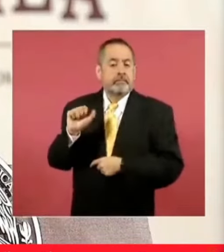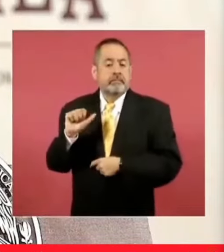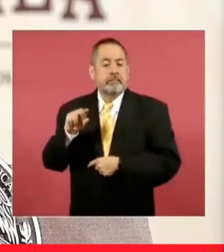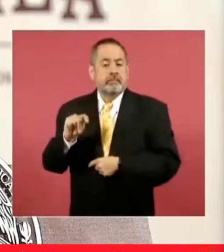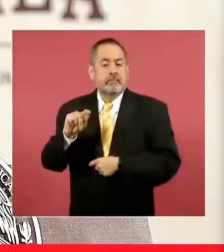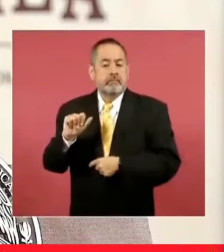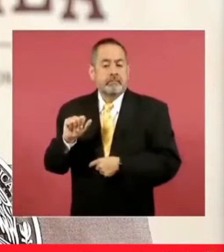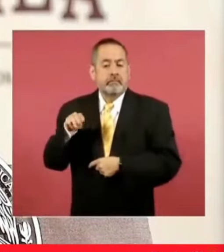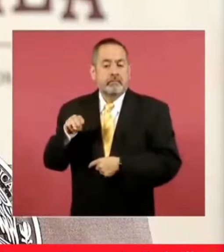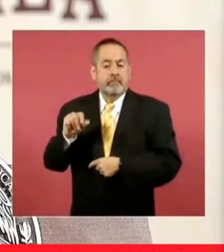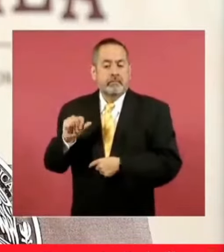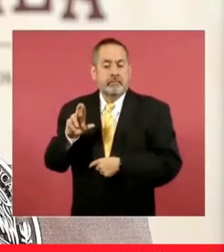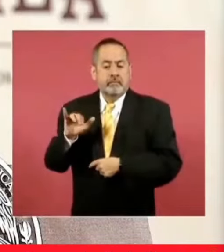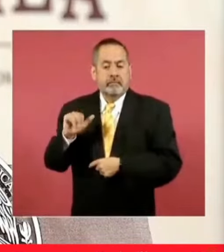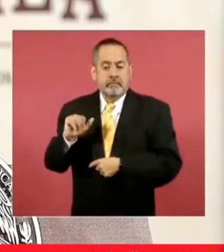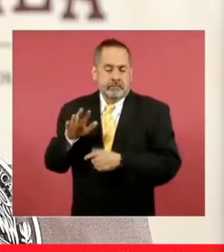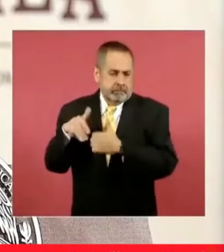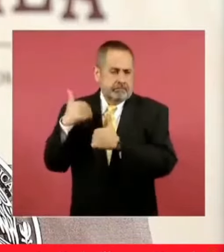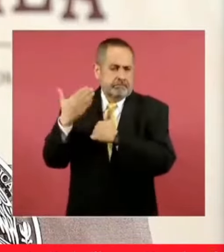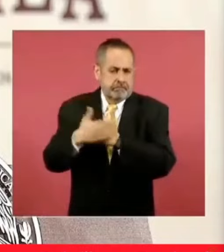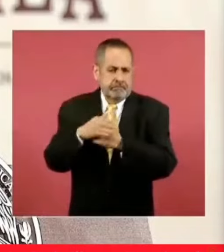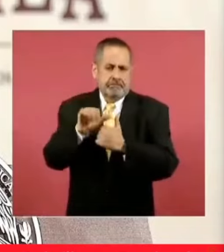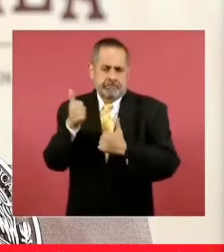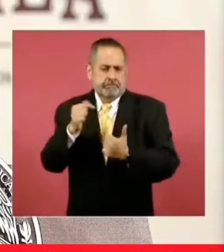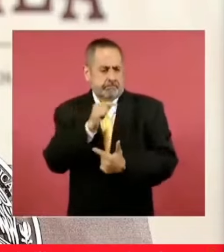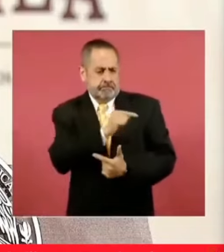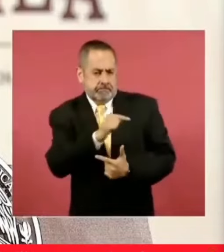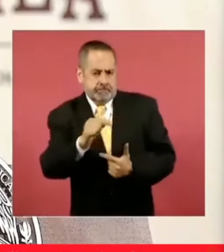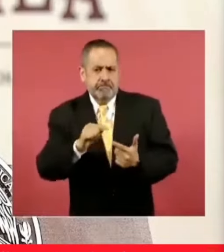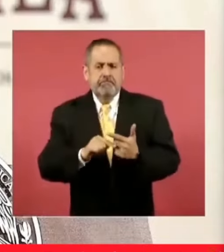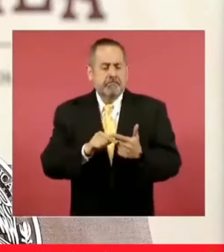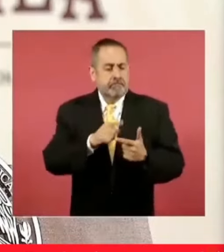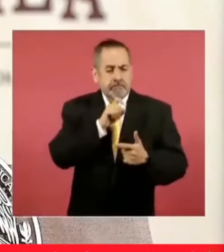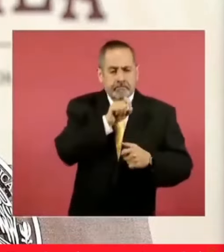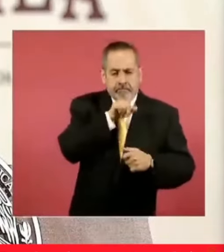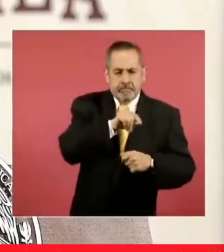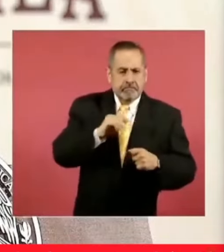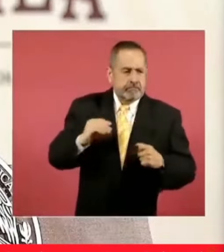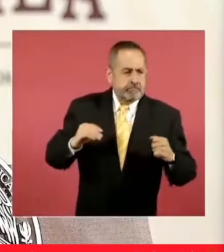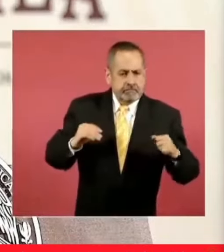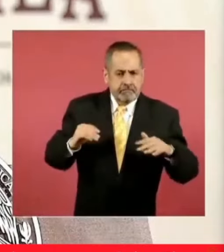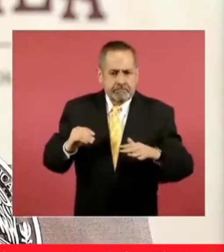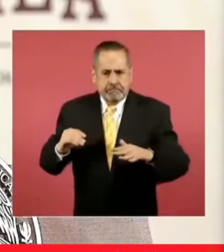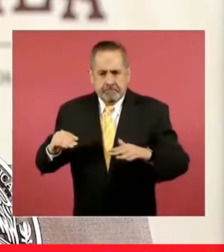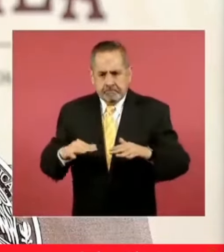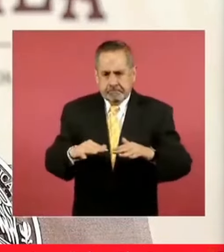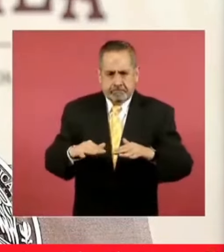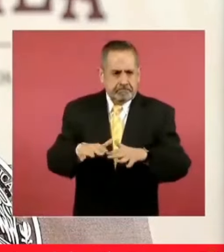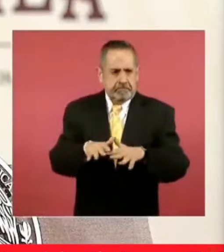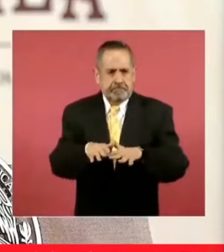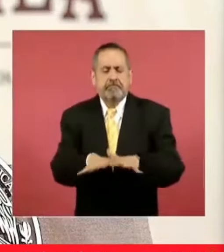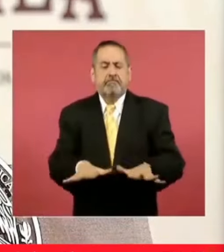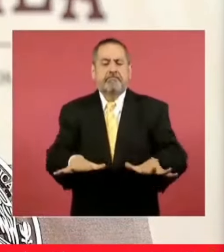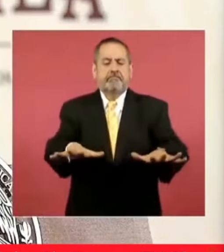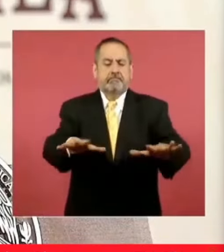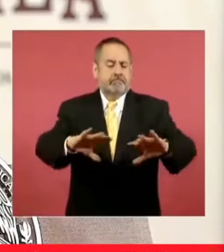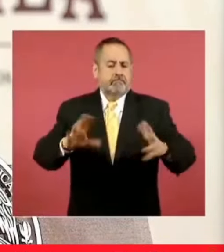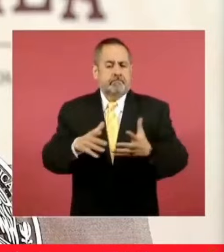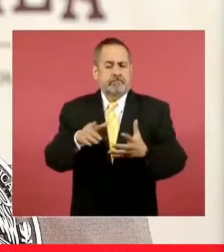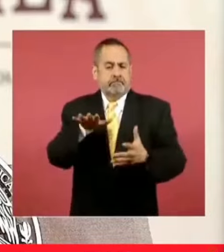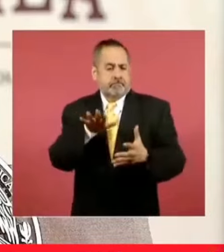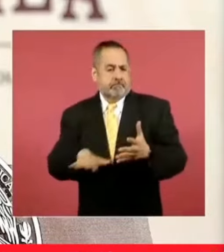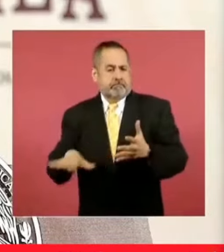desarrollos, que después hablaremos de ellos, en picachos, que también incrementarán la superficie de riego en la zona sur